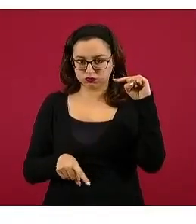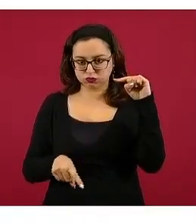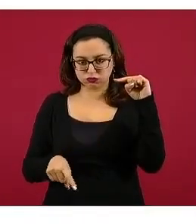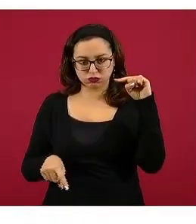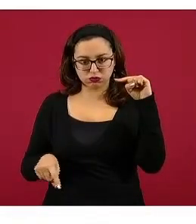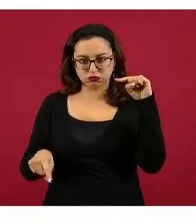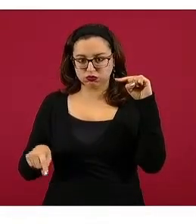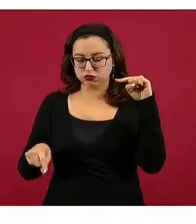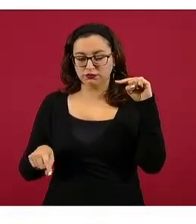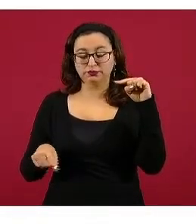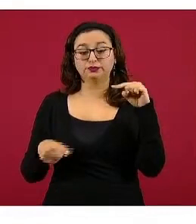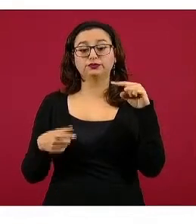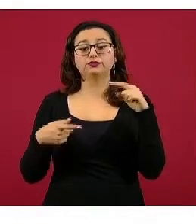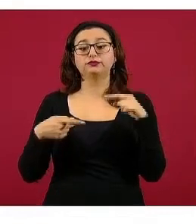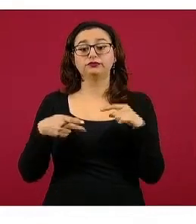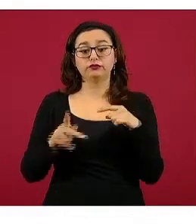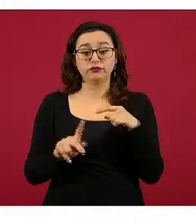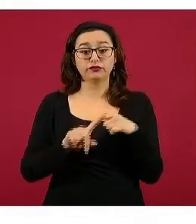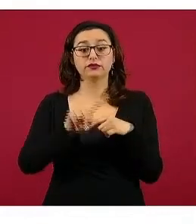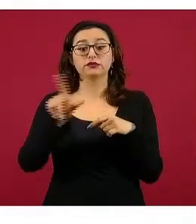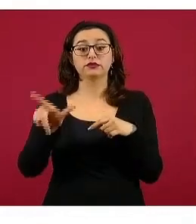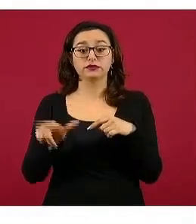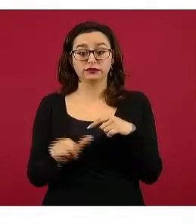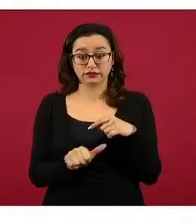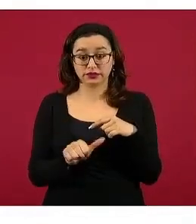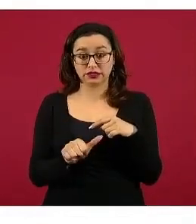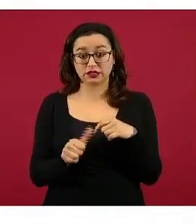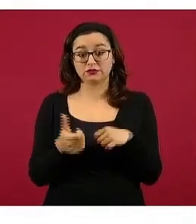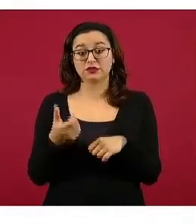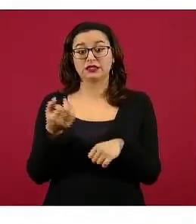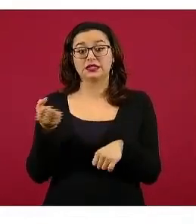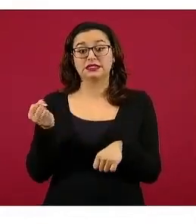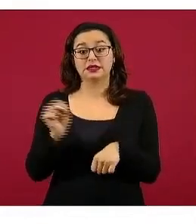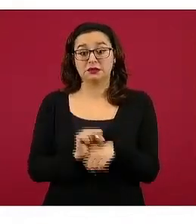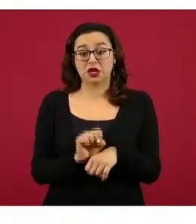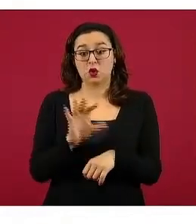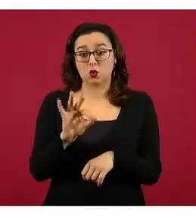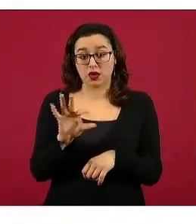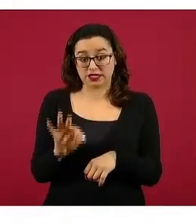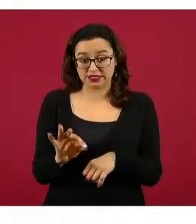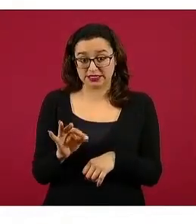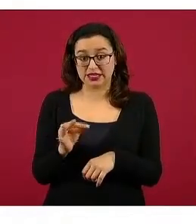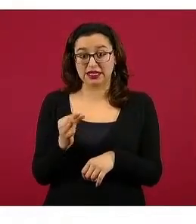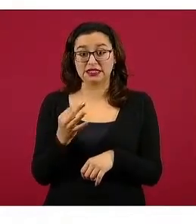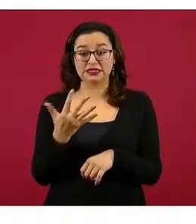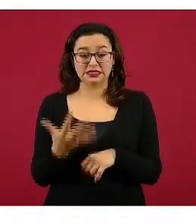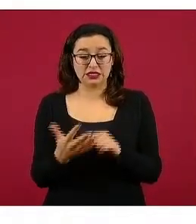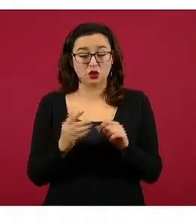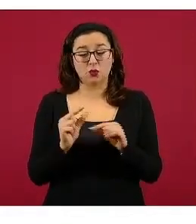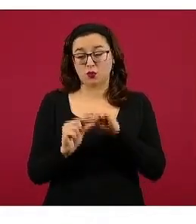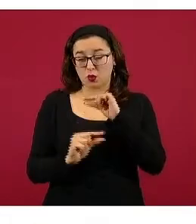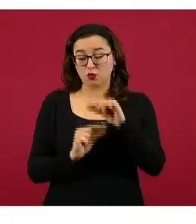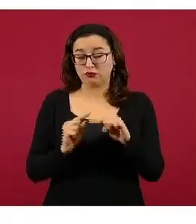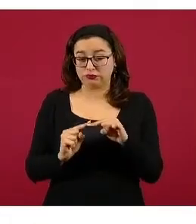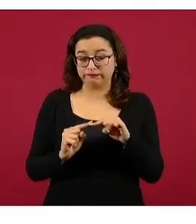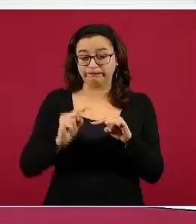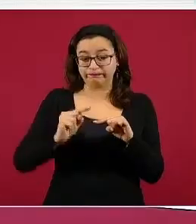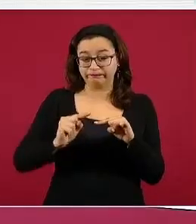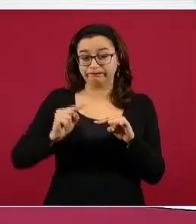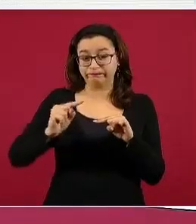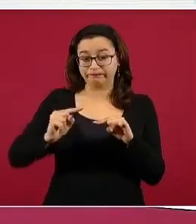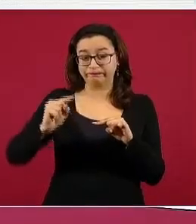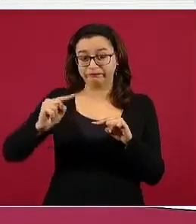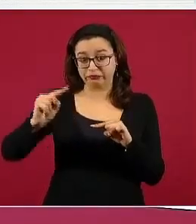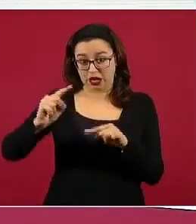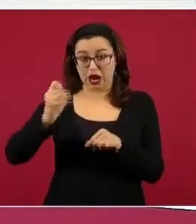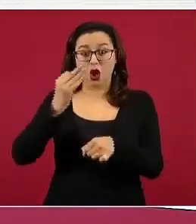la tercera parte de su curva epidémica, y desde la semana 45 había estado con tendencia de ascenso, está bajando, está